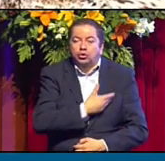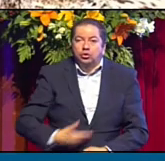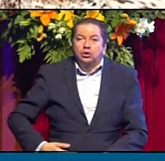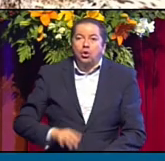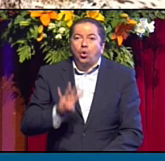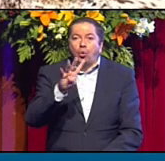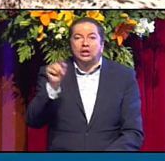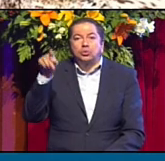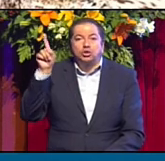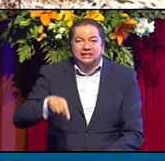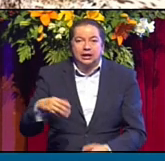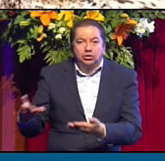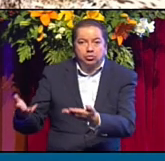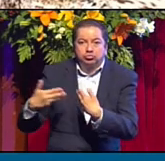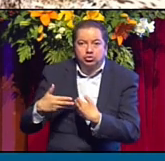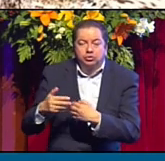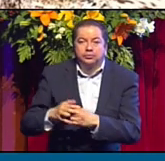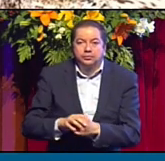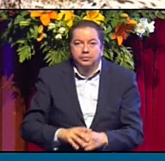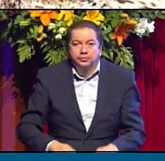un 4%.